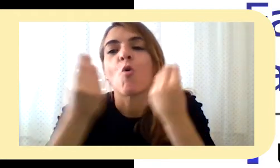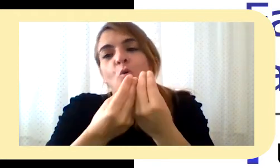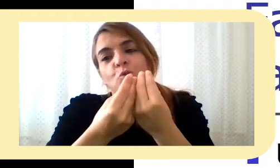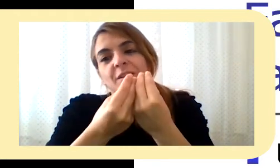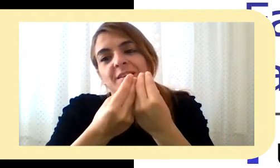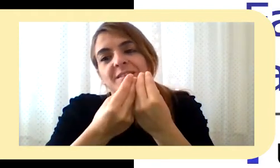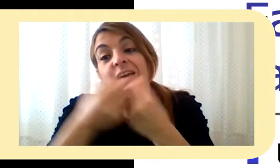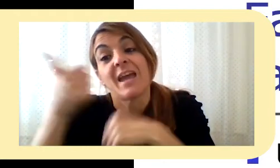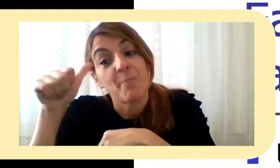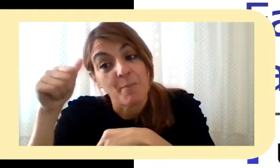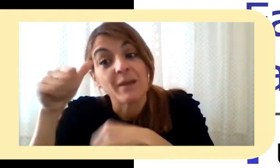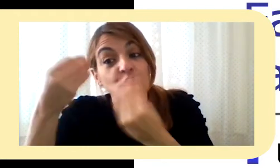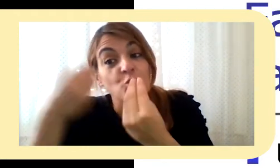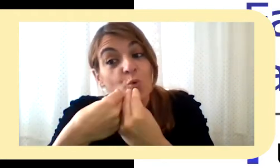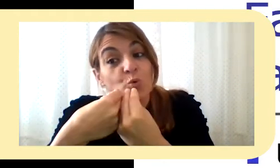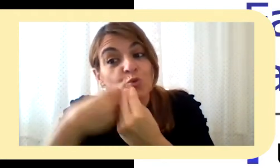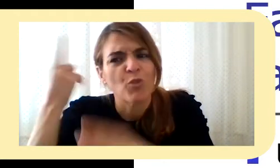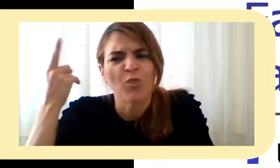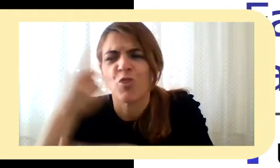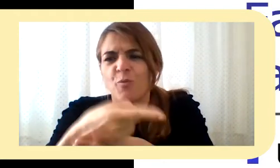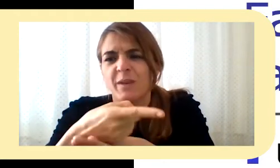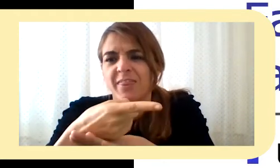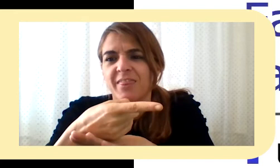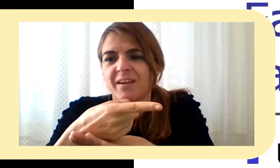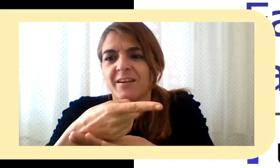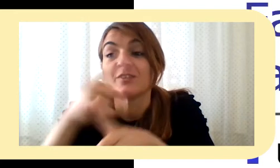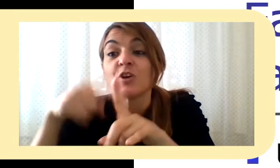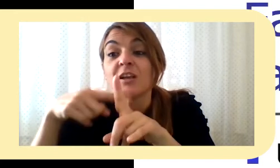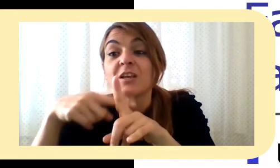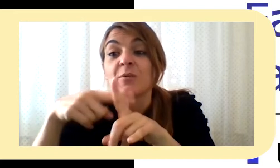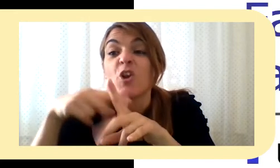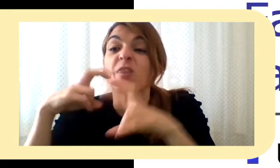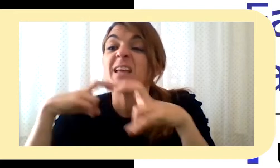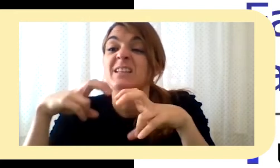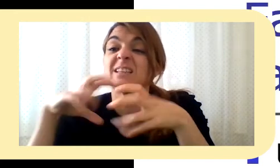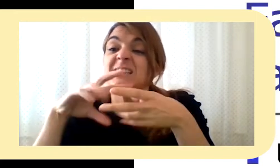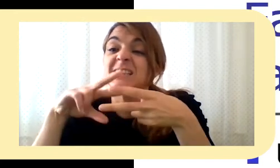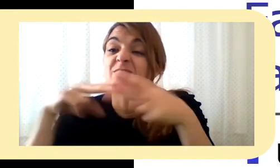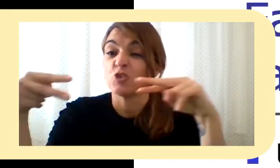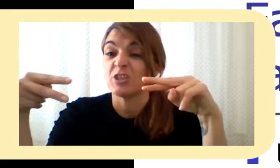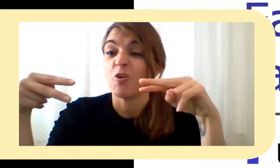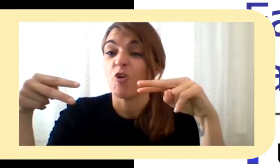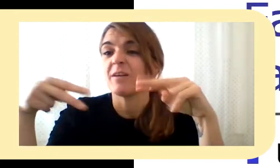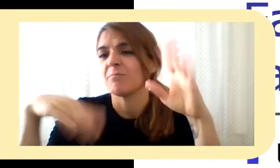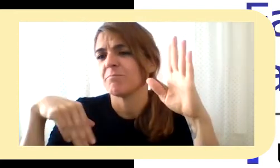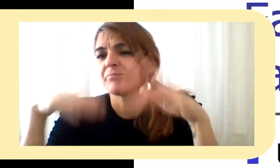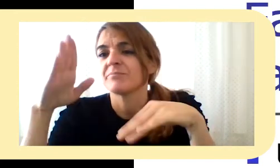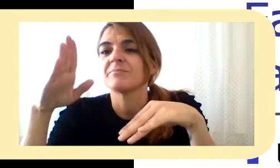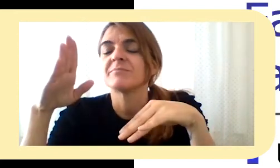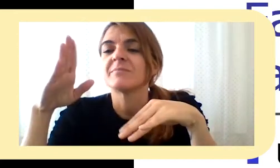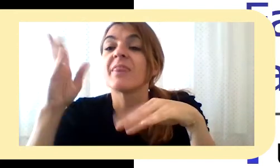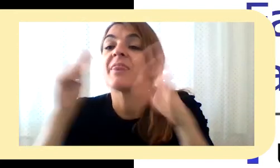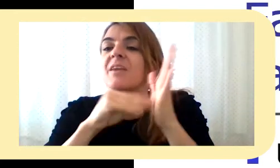de dominancia y los niveles de testosterona de los machos dominantes son de mediana 5 veces más altos que de las ratas